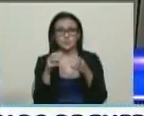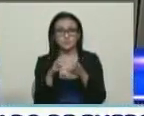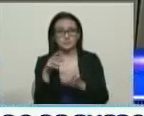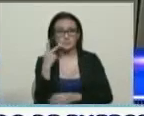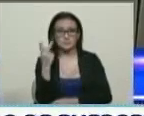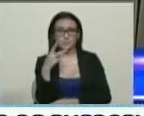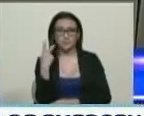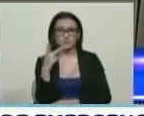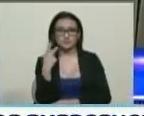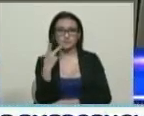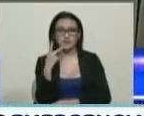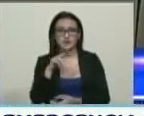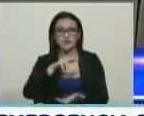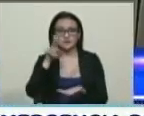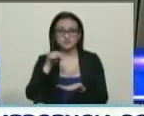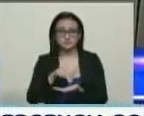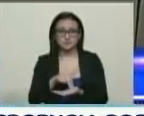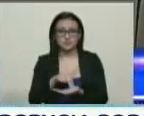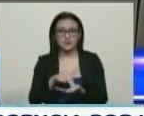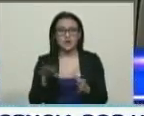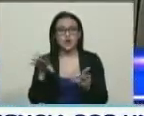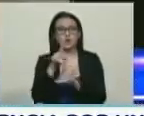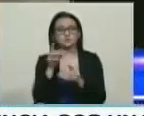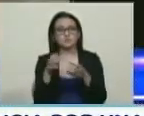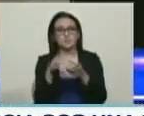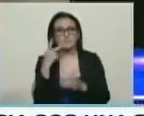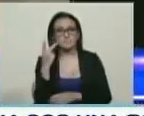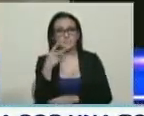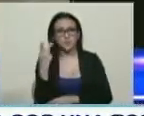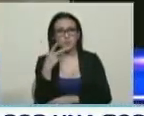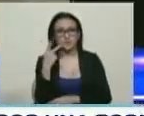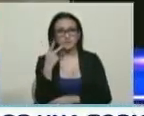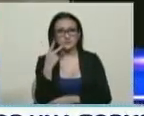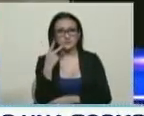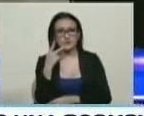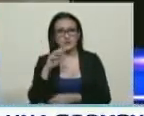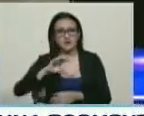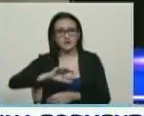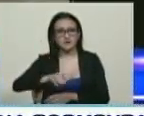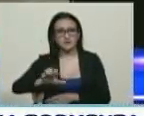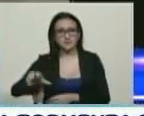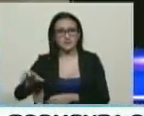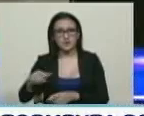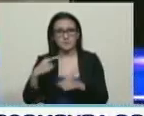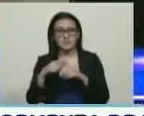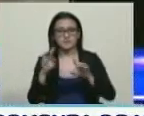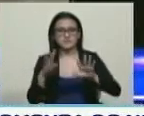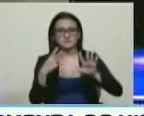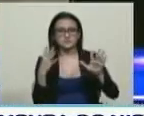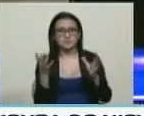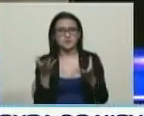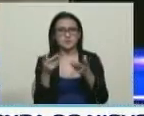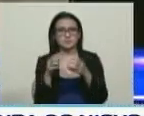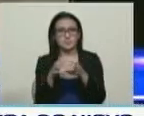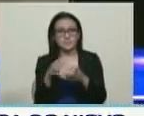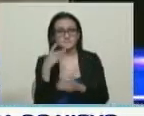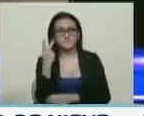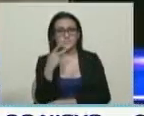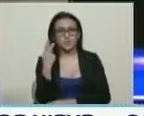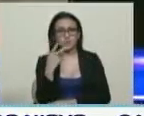políticas nacionales, 11 organizaciones políticas regionales y 19 organizaciones